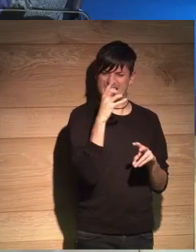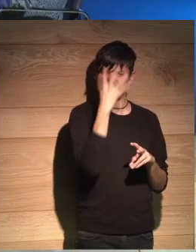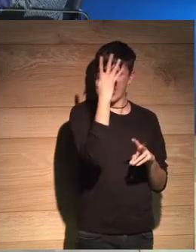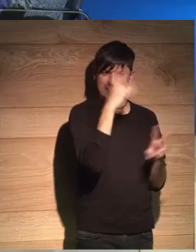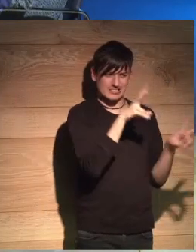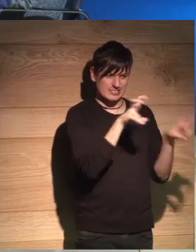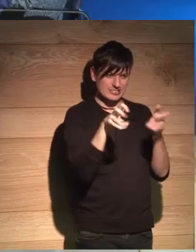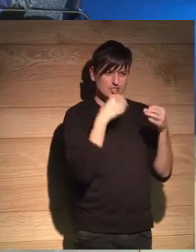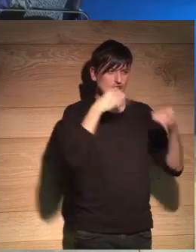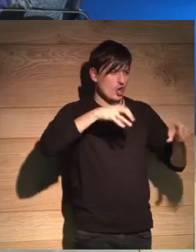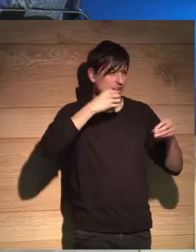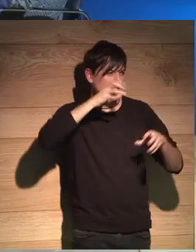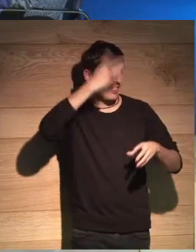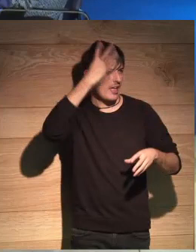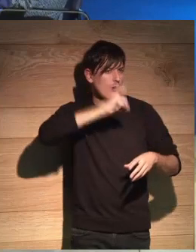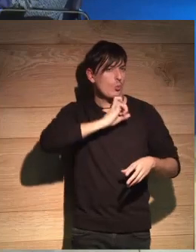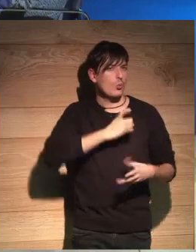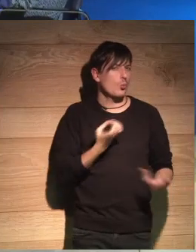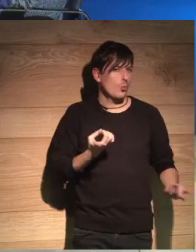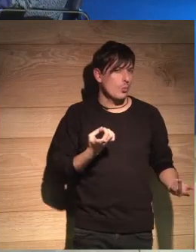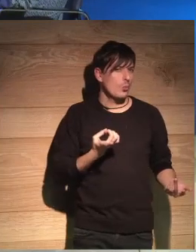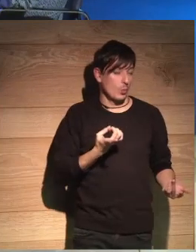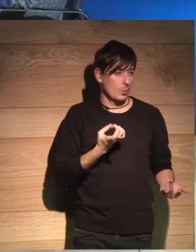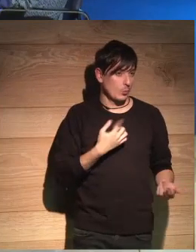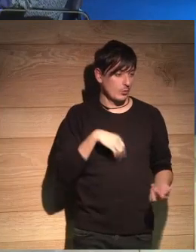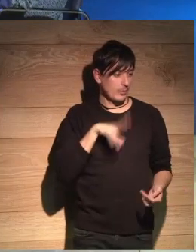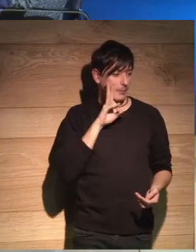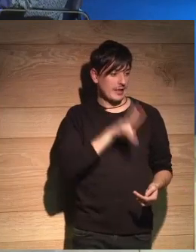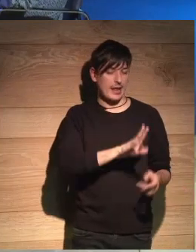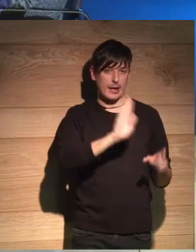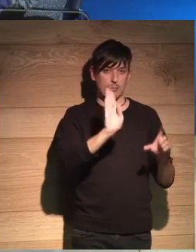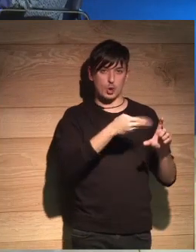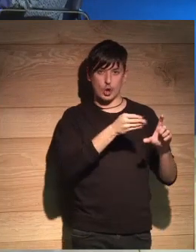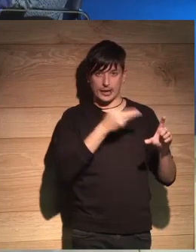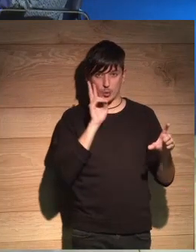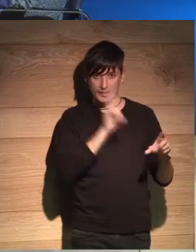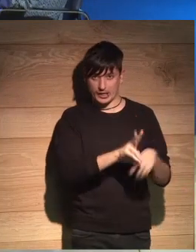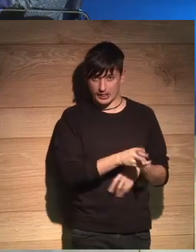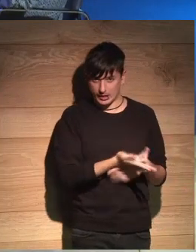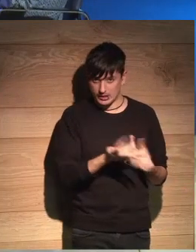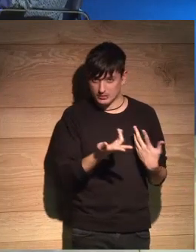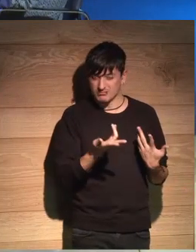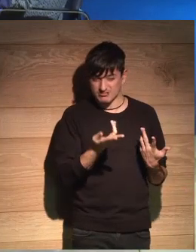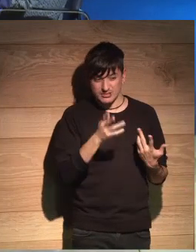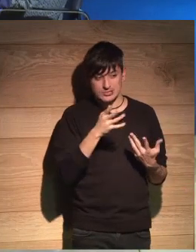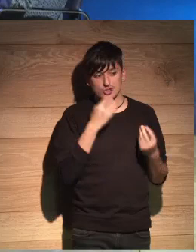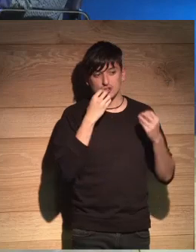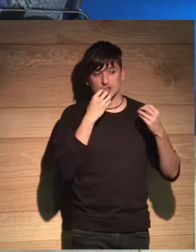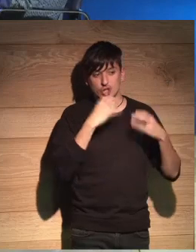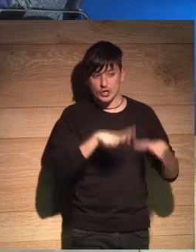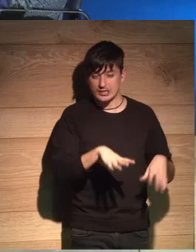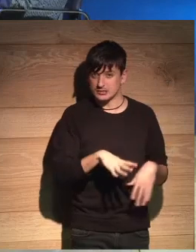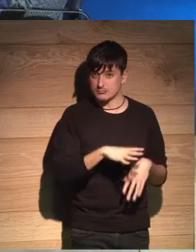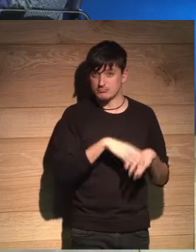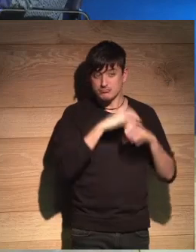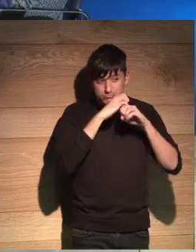de estas historias, cómo de momento tal. Y yo te decía lo de la mirada del bloguero. Y efectivamente, las historias